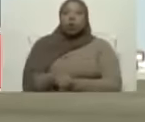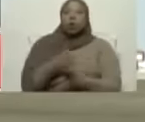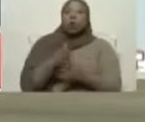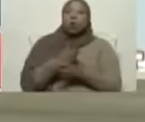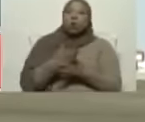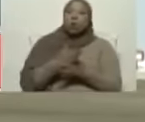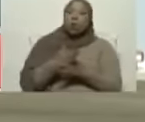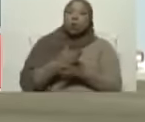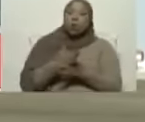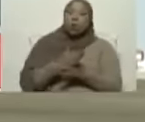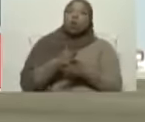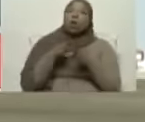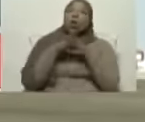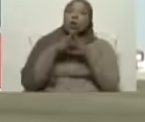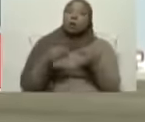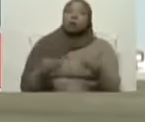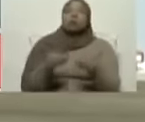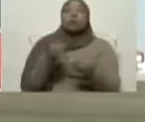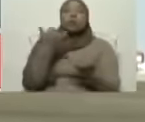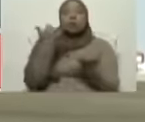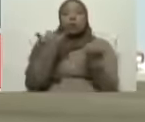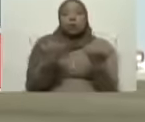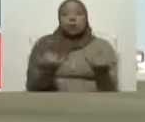compartir con ustedes esta